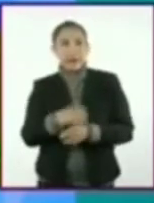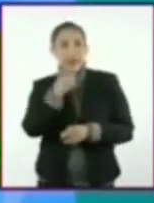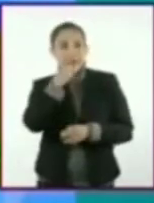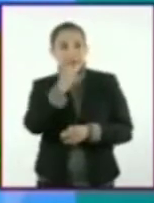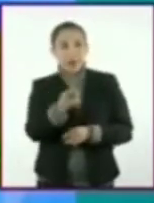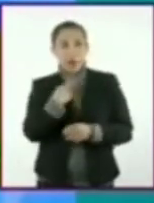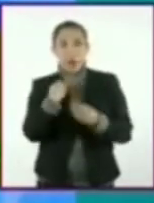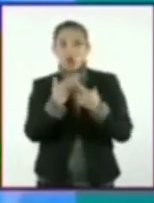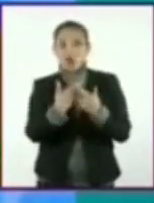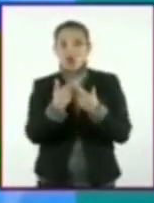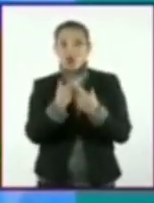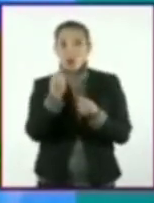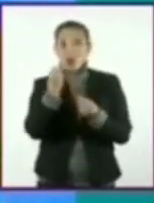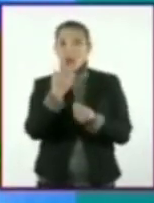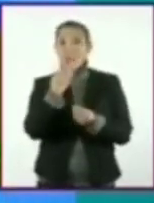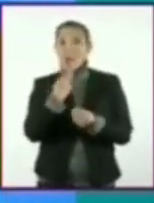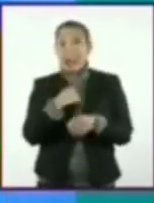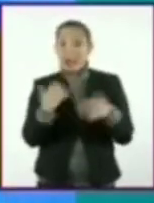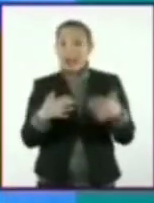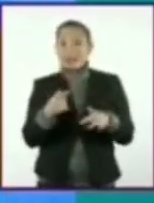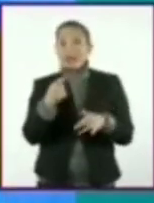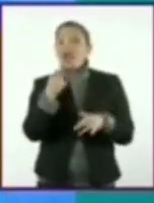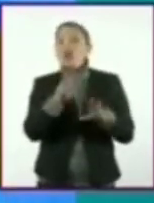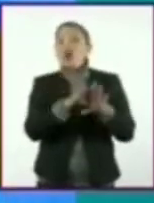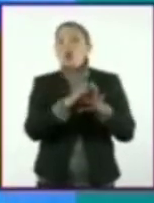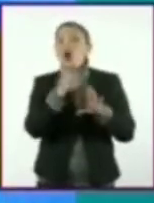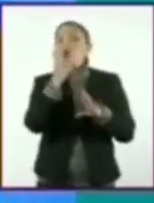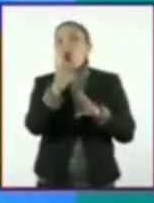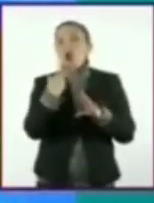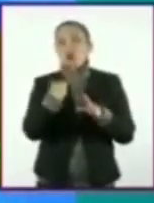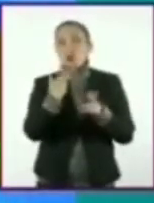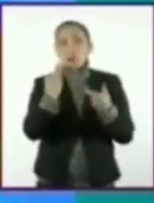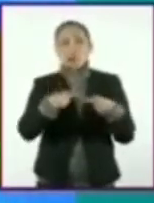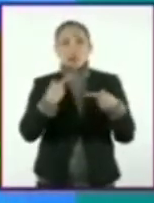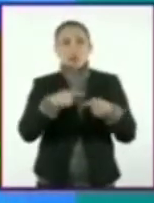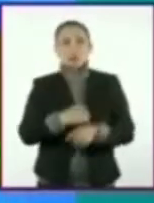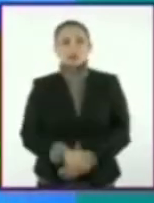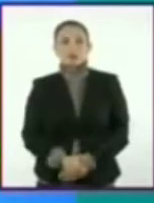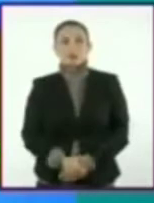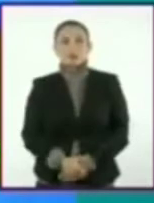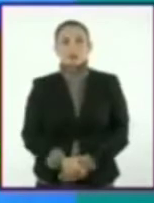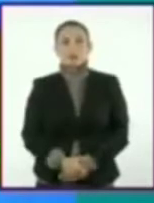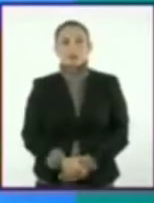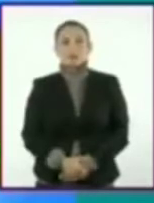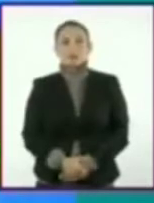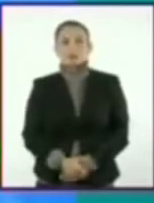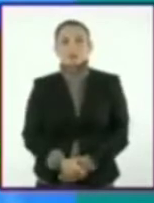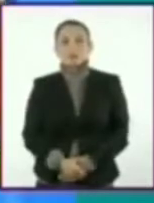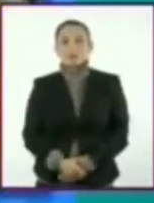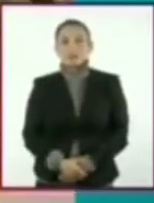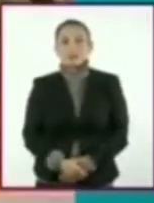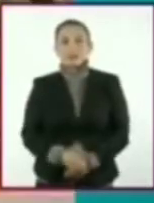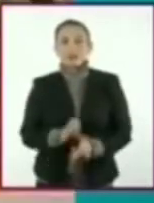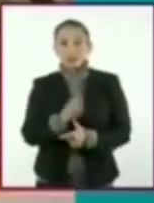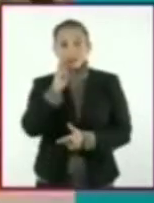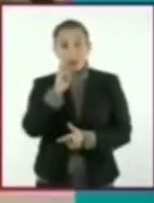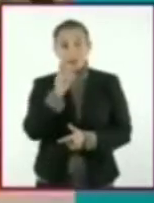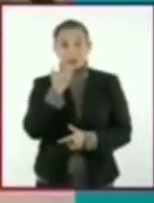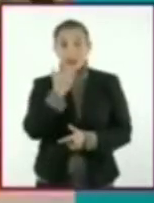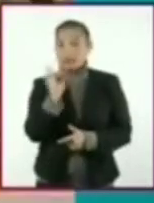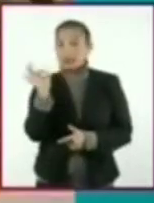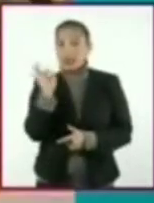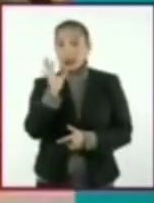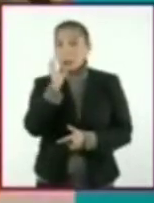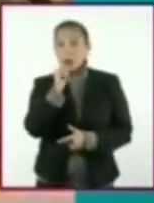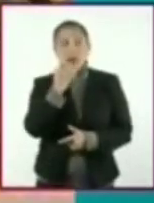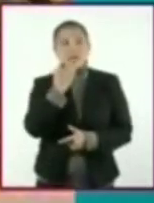un poco, bastante, pero bueno, esto va a ser como para dos porciones. Entonces, miren qué bien. Si no